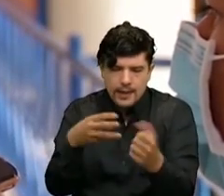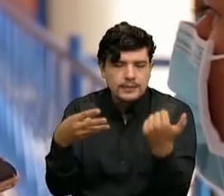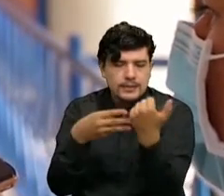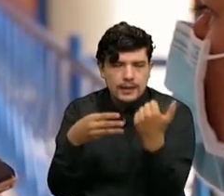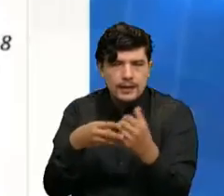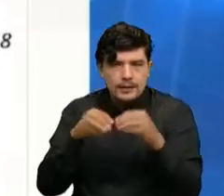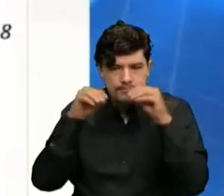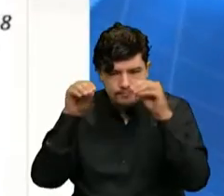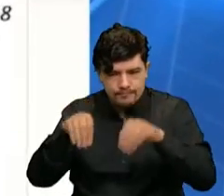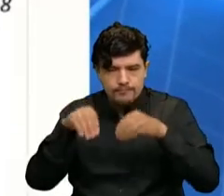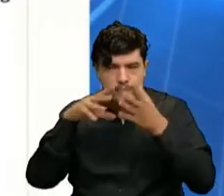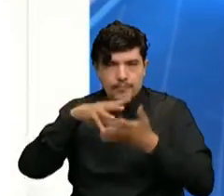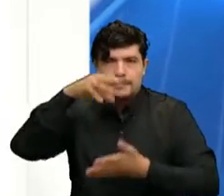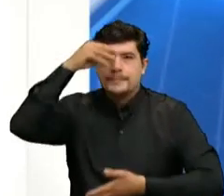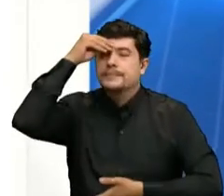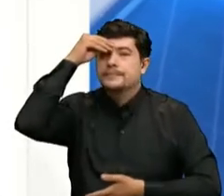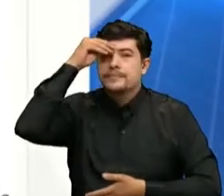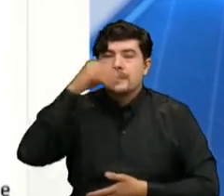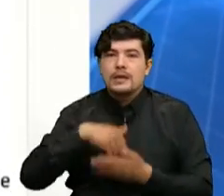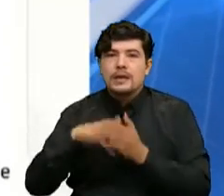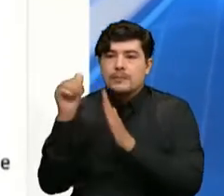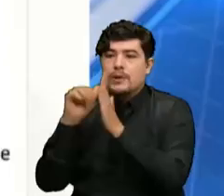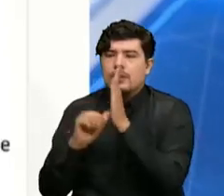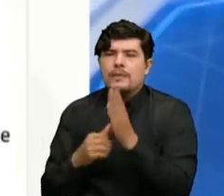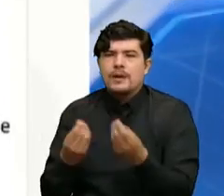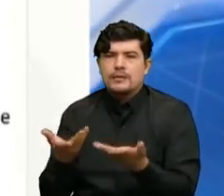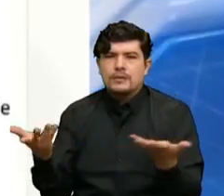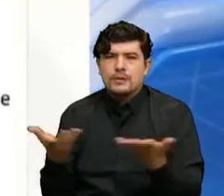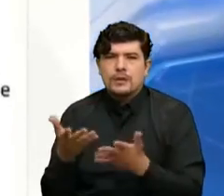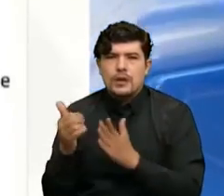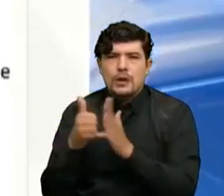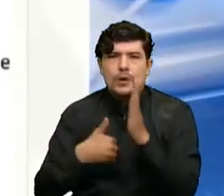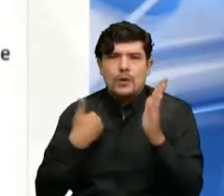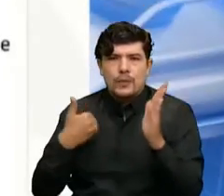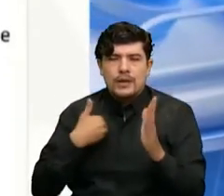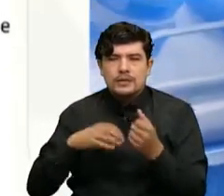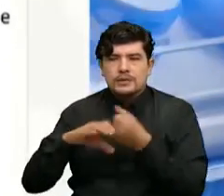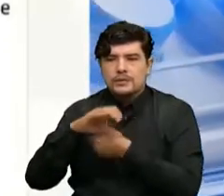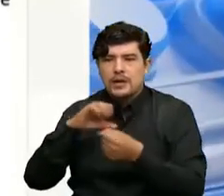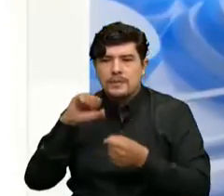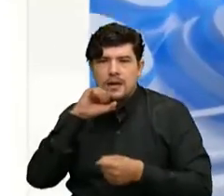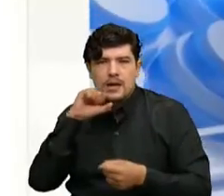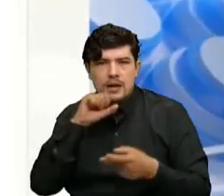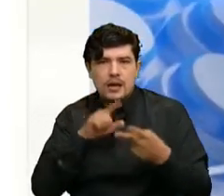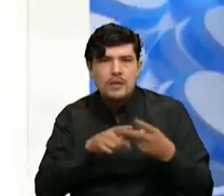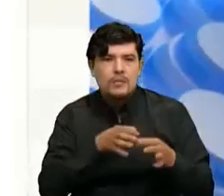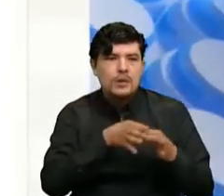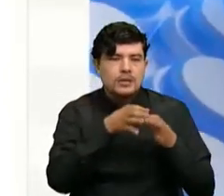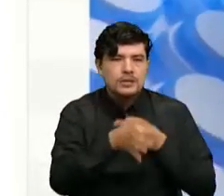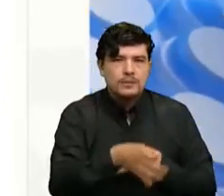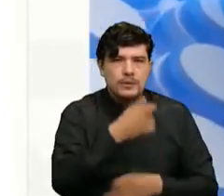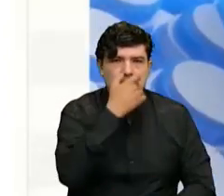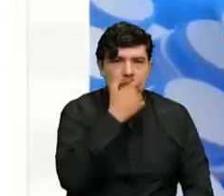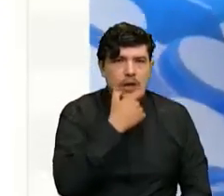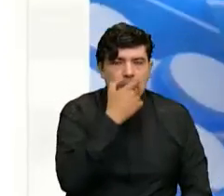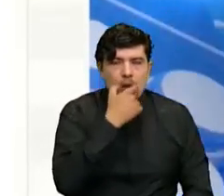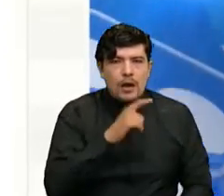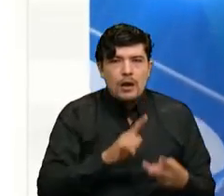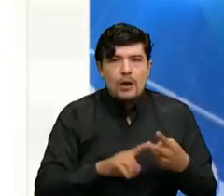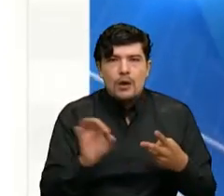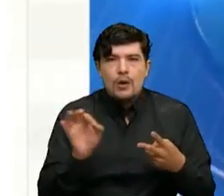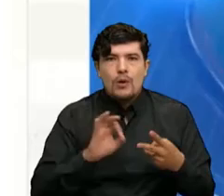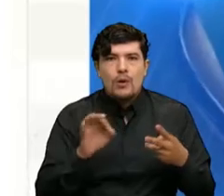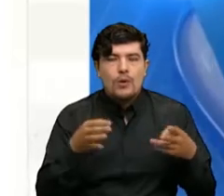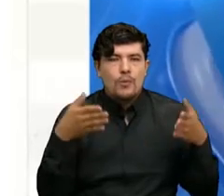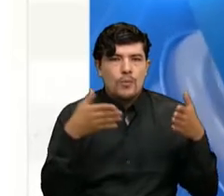que estamos ofreciendo. Un amplio programa para los jóvenes de Barranca Bermeja y los municipios de San Vicente de Chucurí y Puerto Wilches.